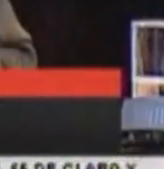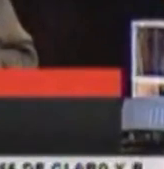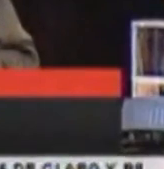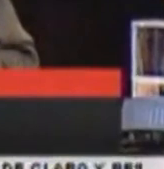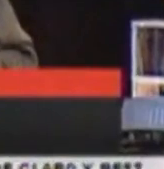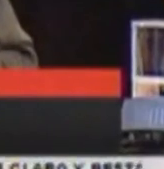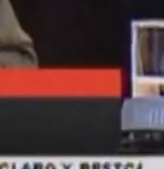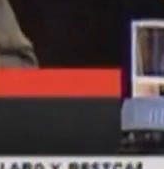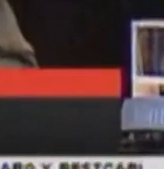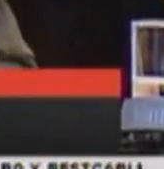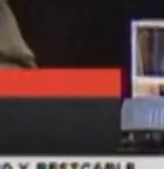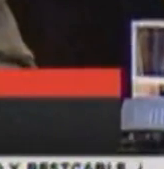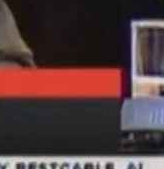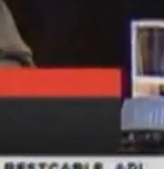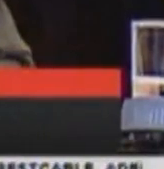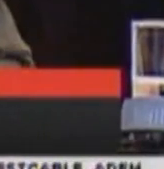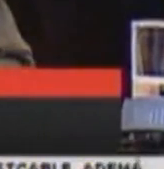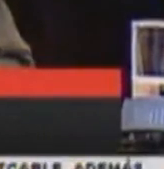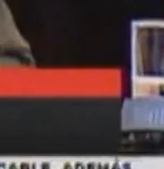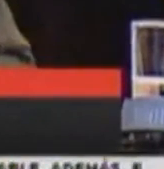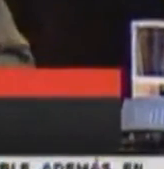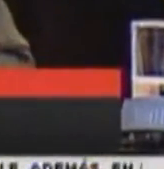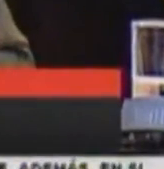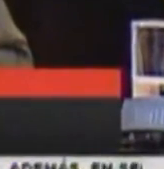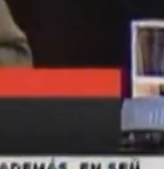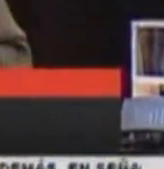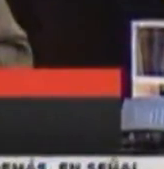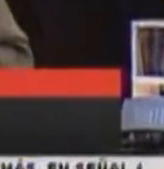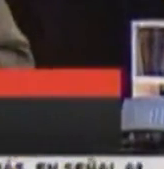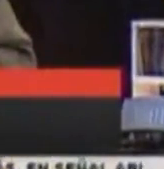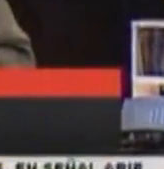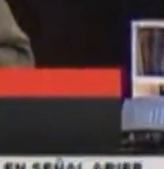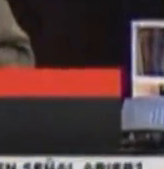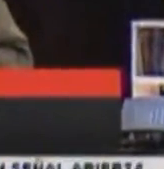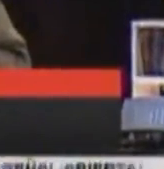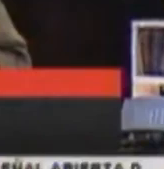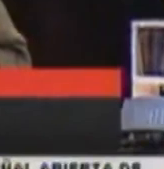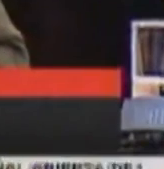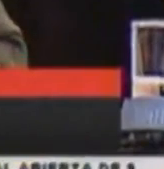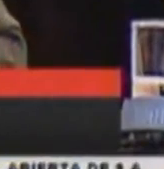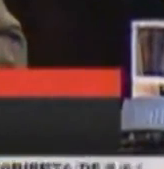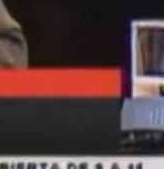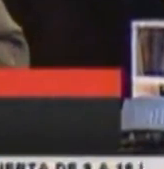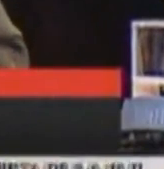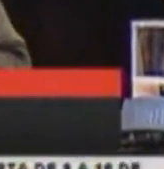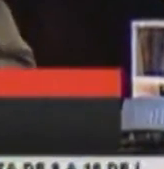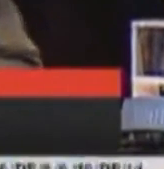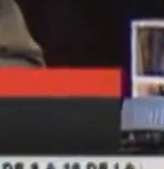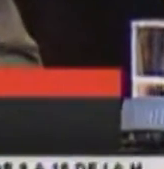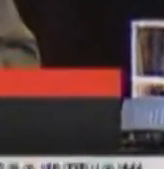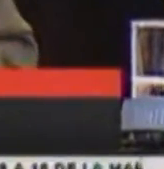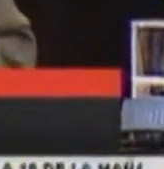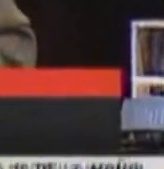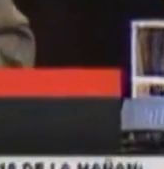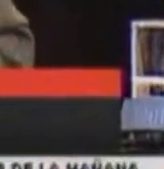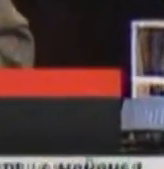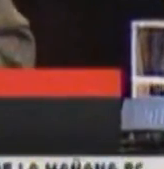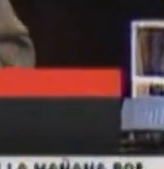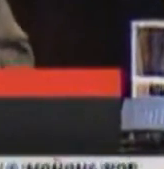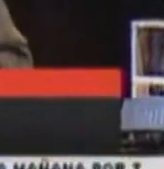claridad. Construyamos y reconstruyamos para mejor, eso es lo que, pero eso exige conocimiento. Yo regresaría al primer tema que